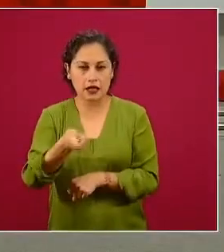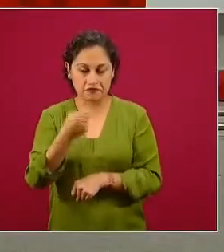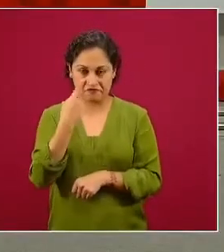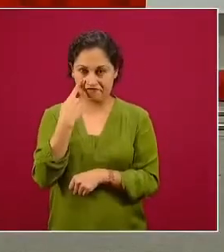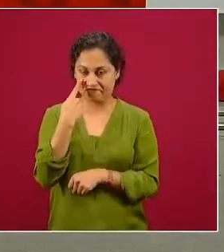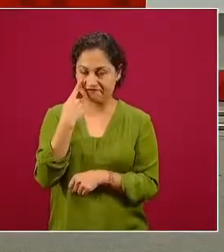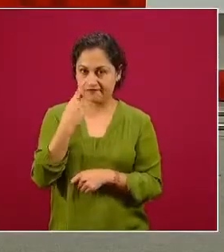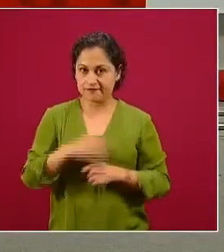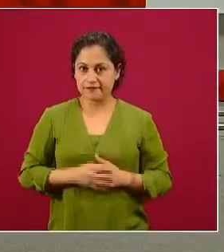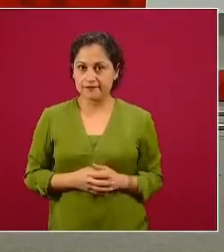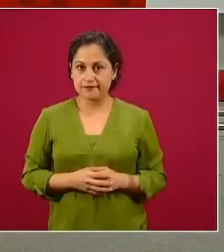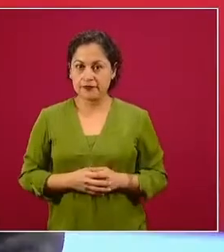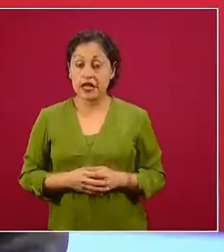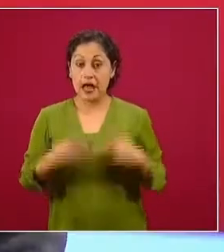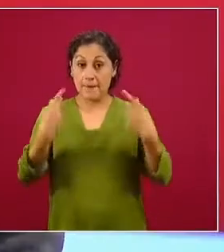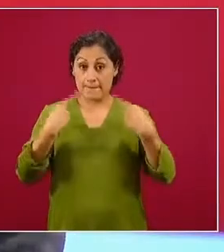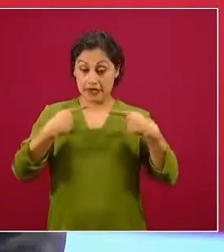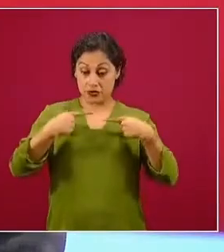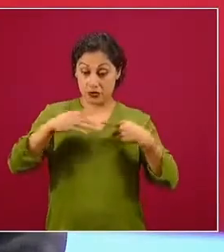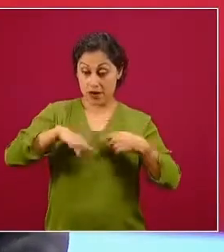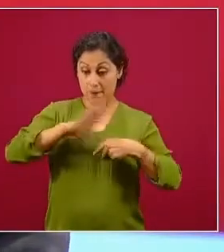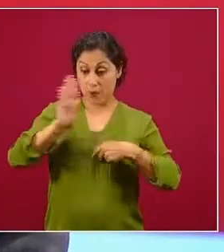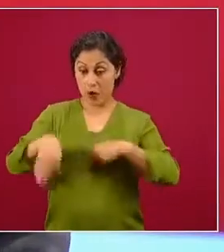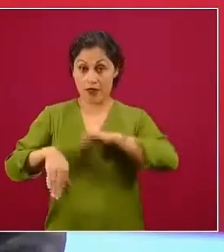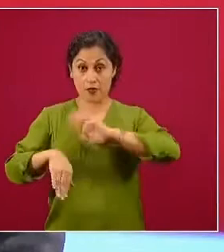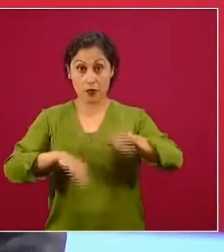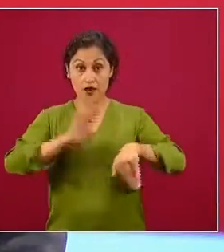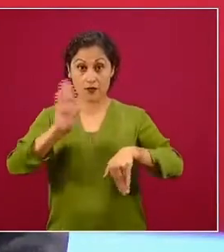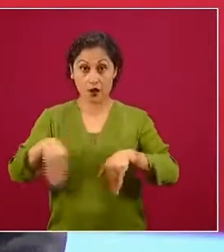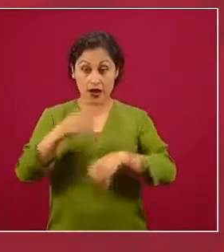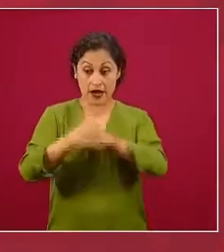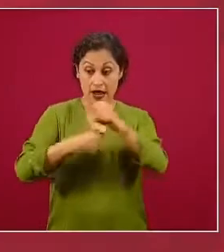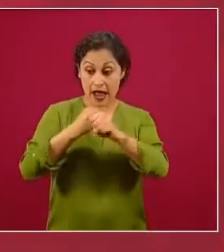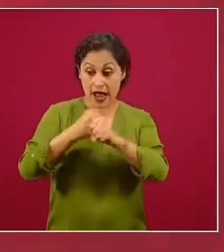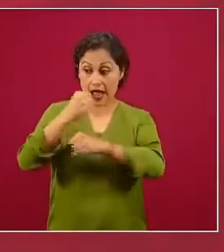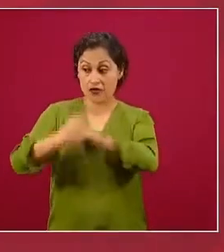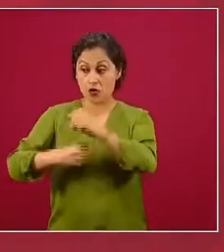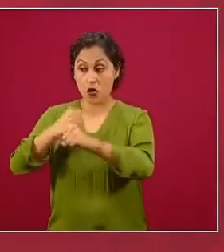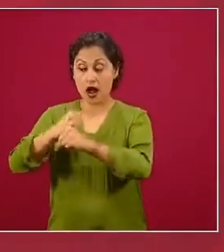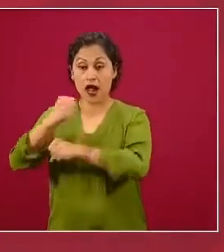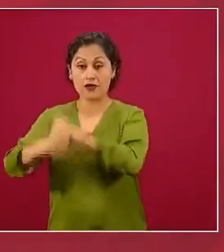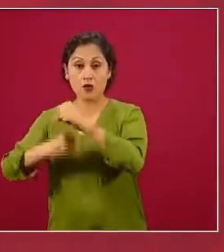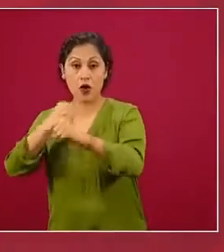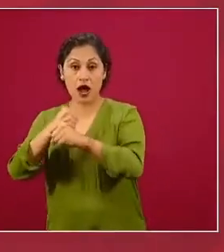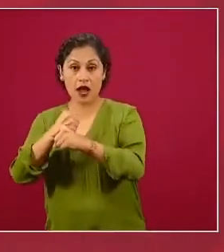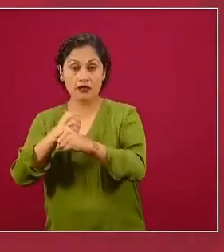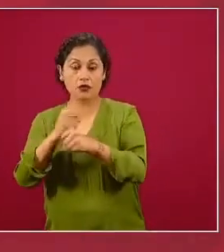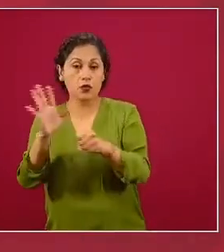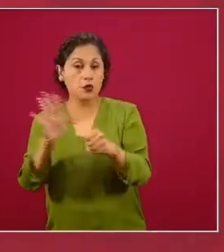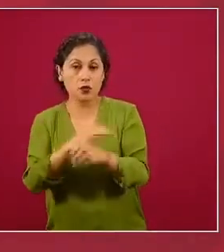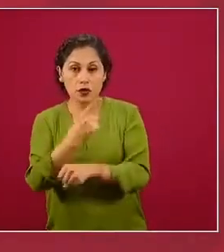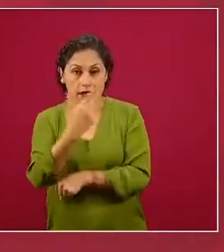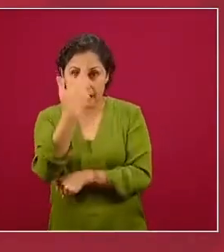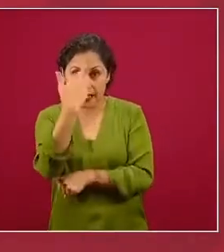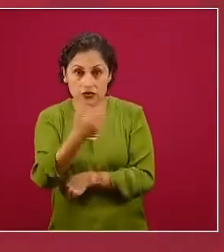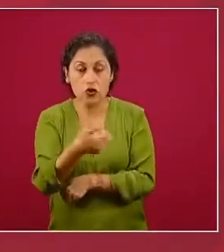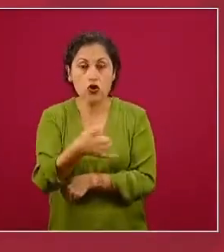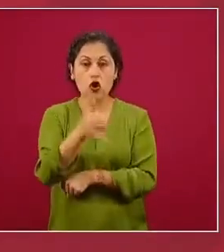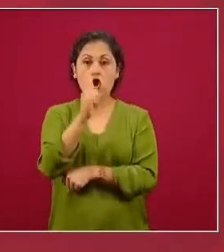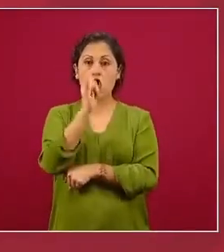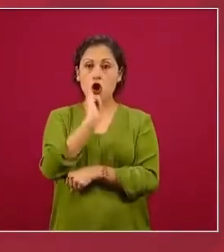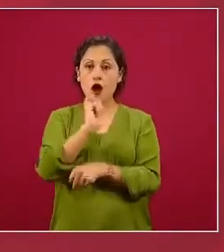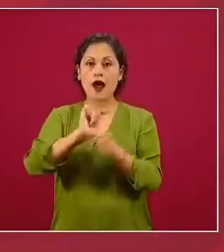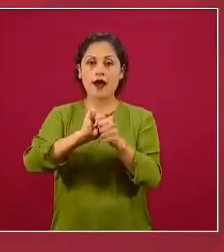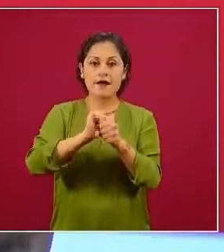qué proporción de muertes en México todos los años se atribuyen al consumo de bebidas azucaradas.